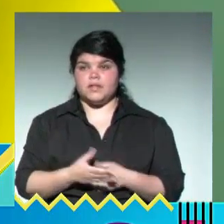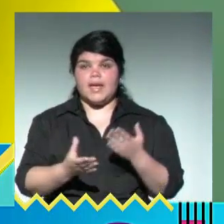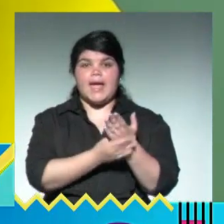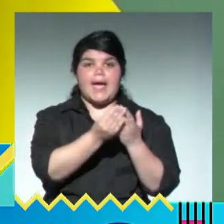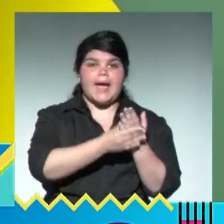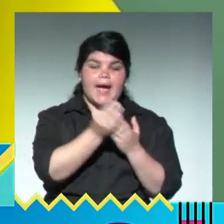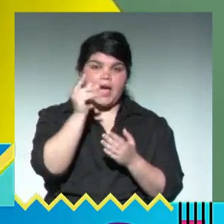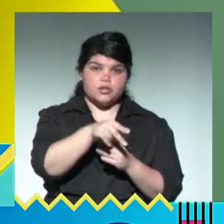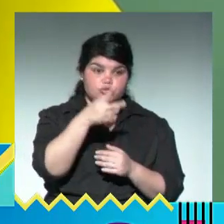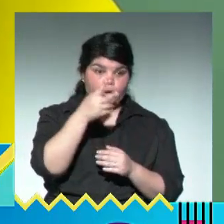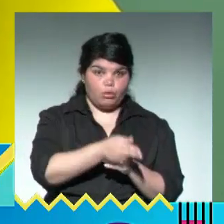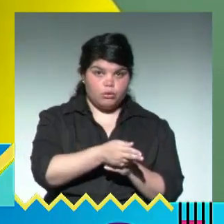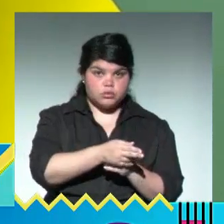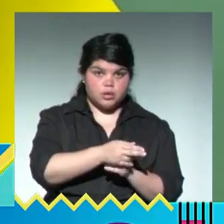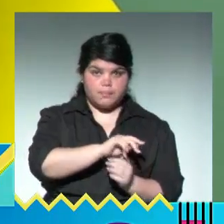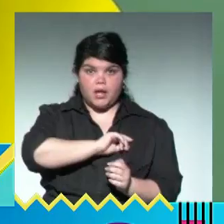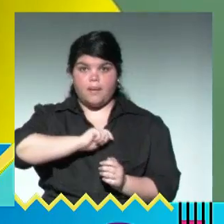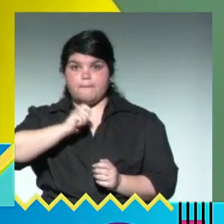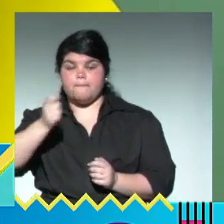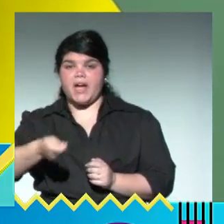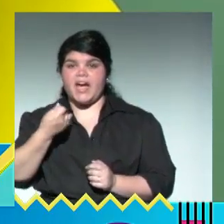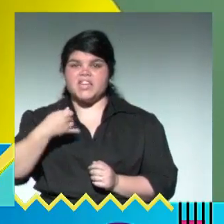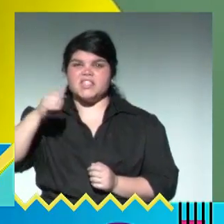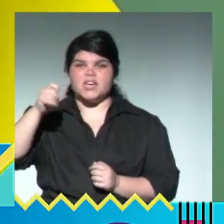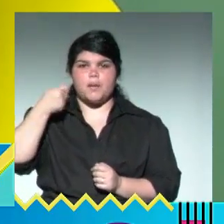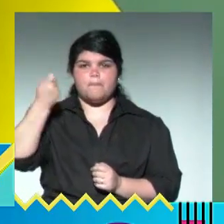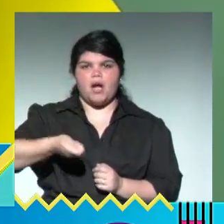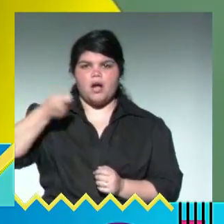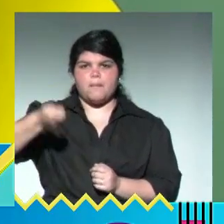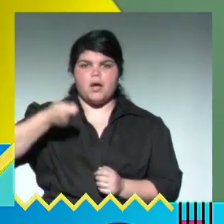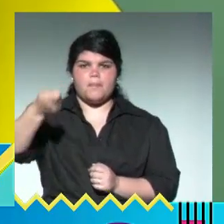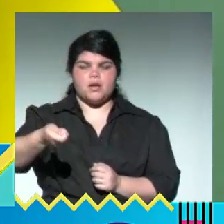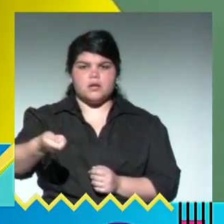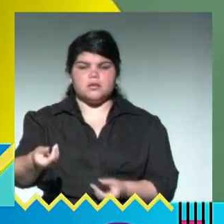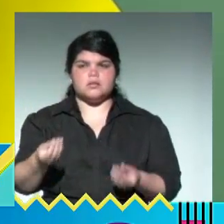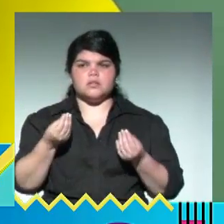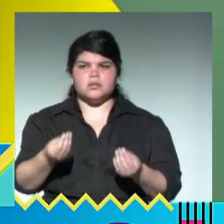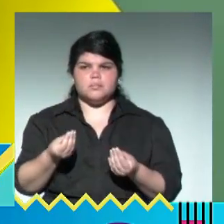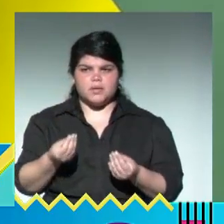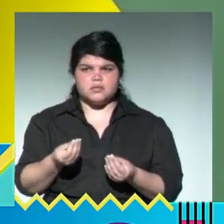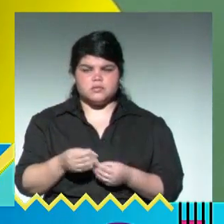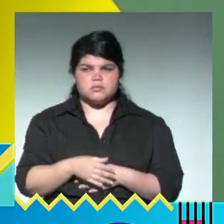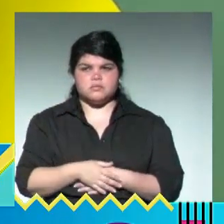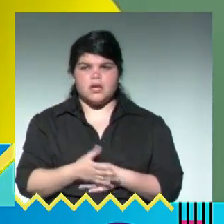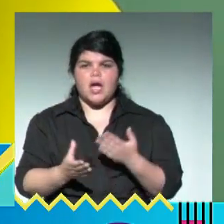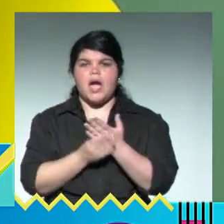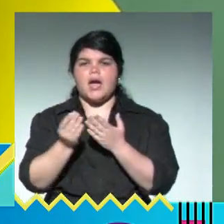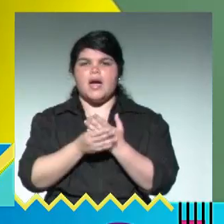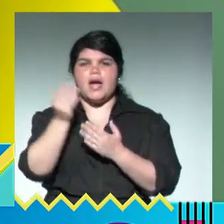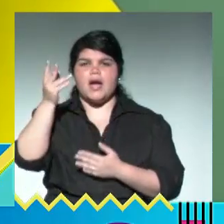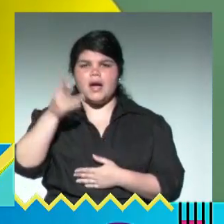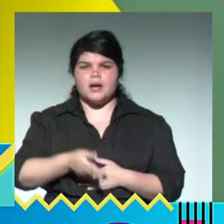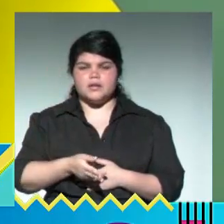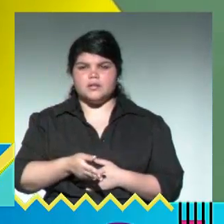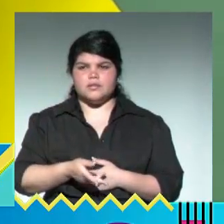de un lado para pagar estos intereses. Entonces, ¿qué ajustamos? Cuando recién, hace un rato en